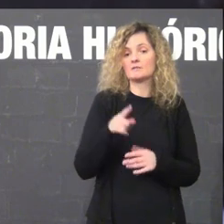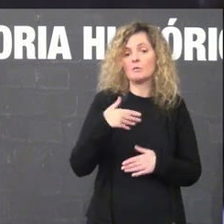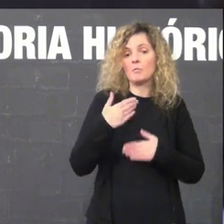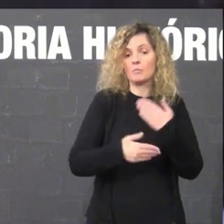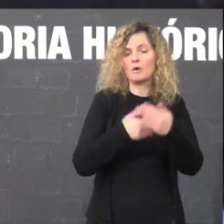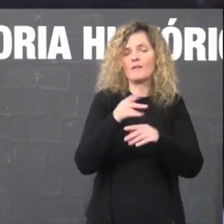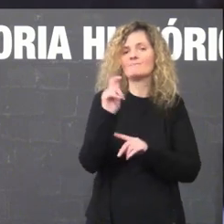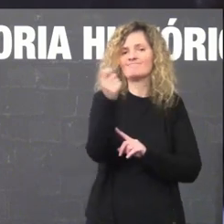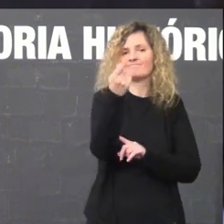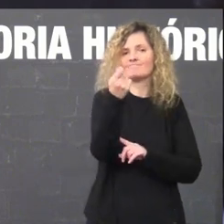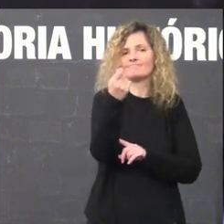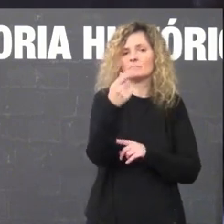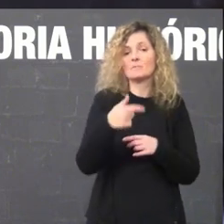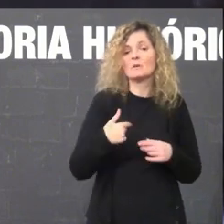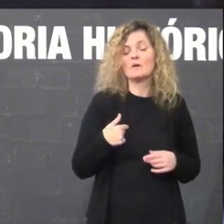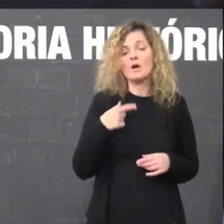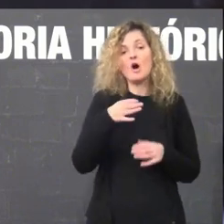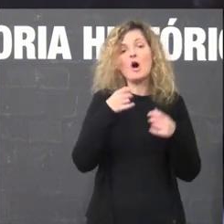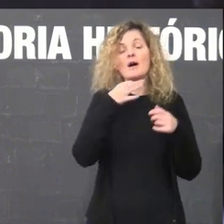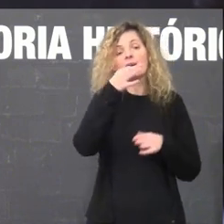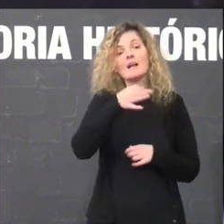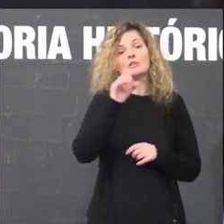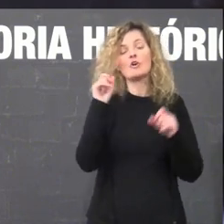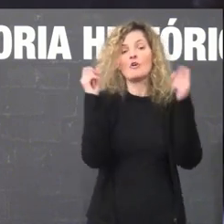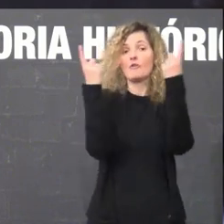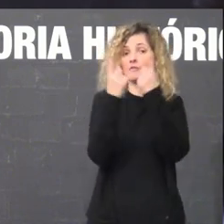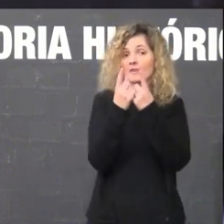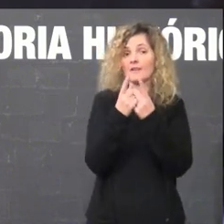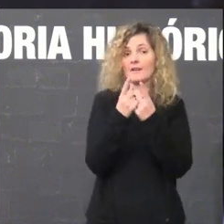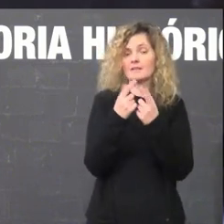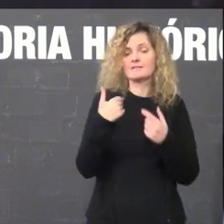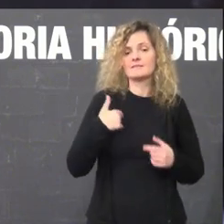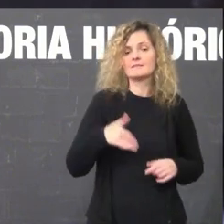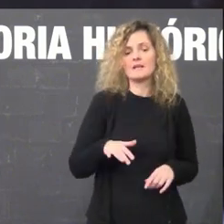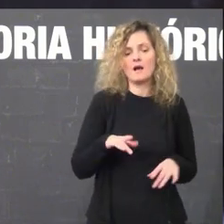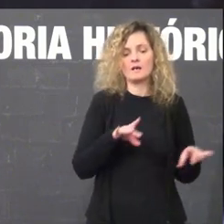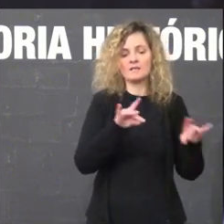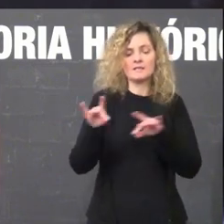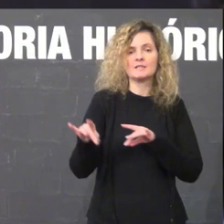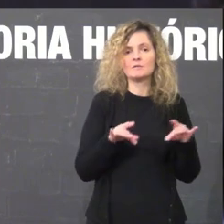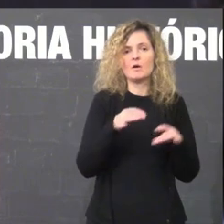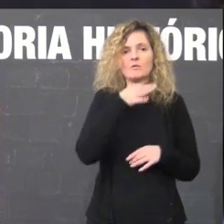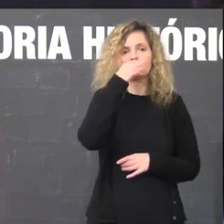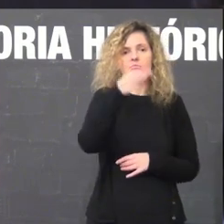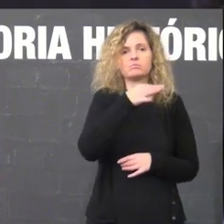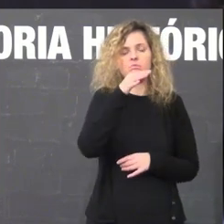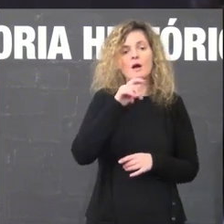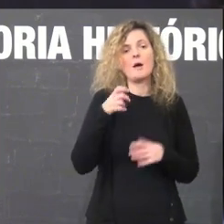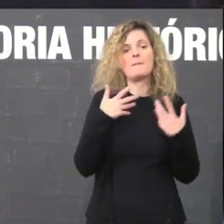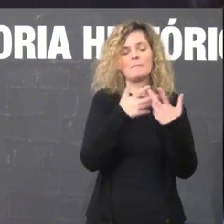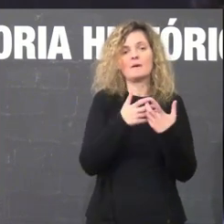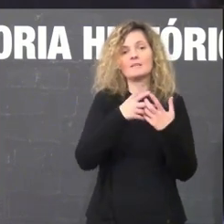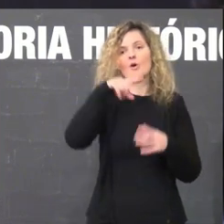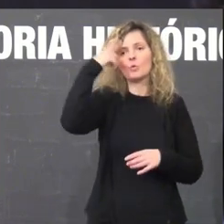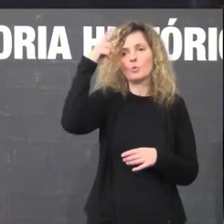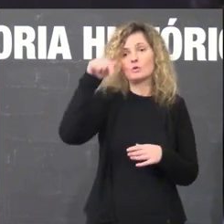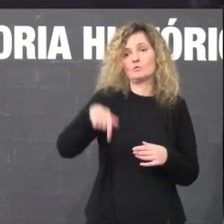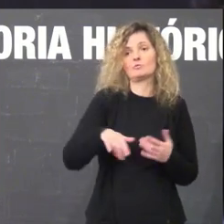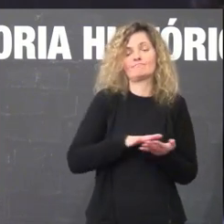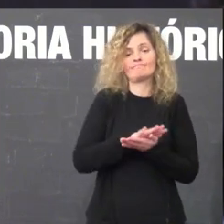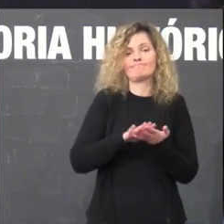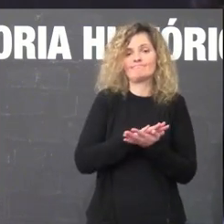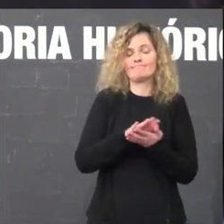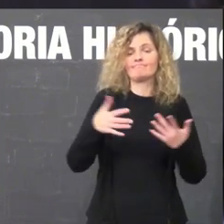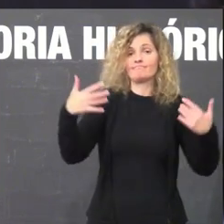este proceso no para llegar a ese relato oficial en el terreno estrictamente discursivo y de batalla cultural que es el que yo me